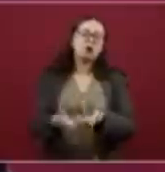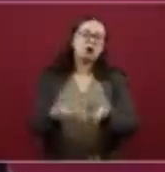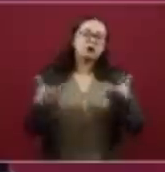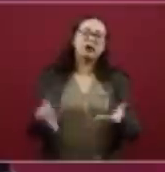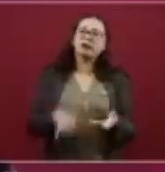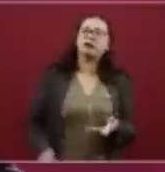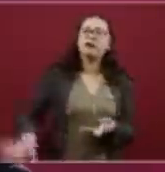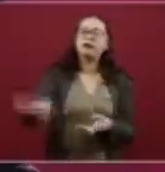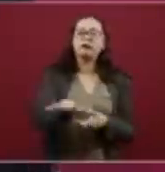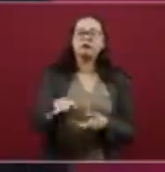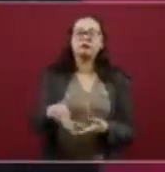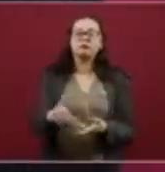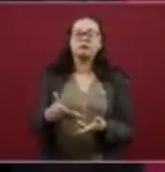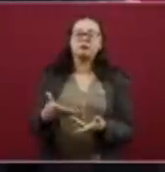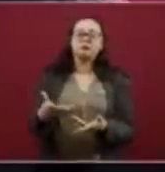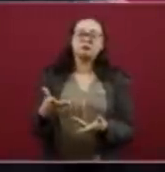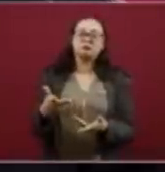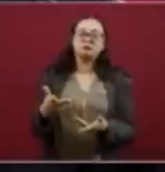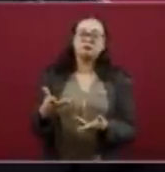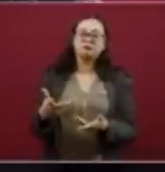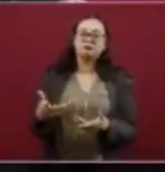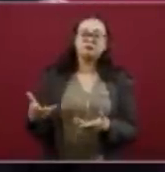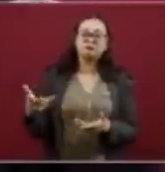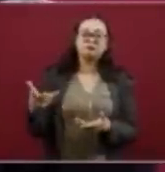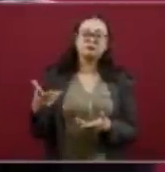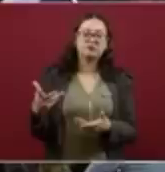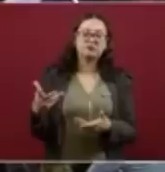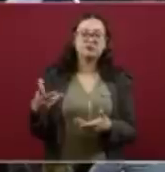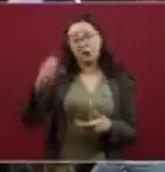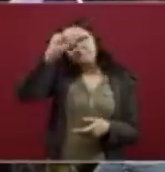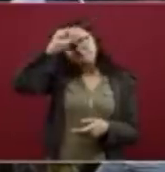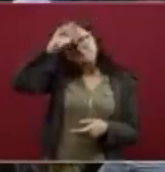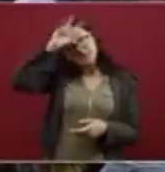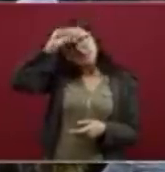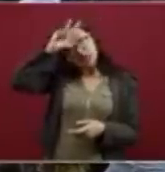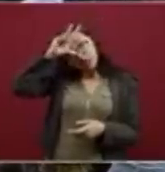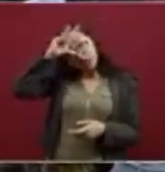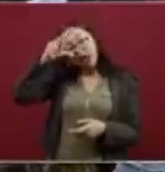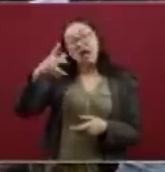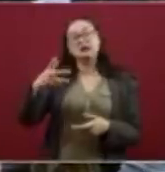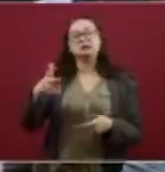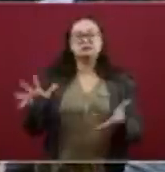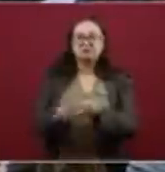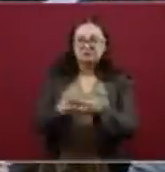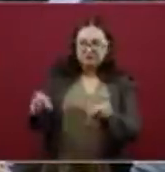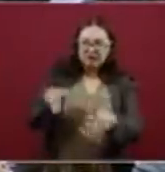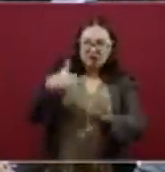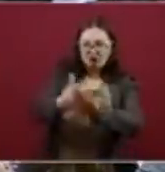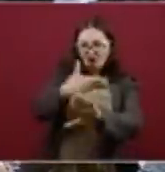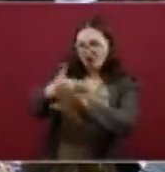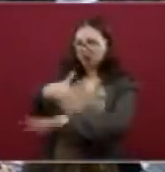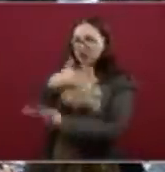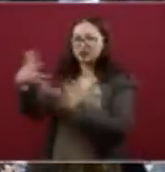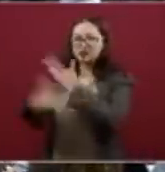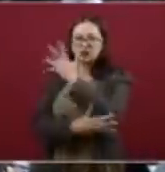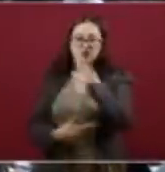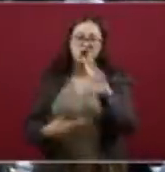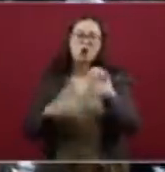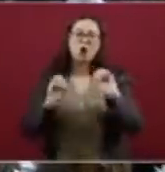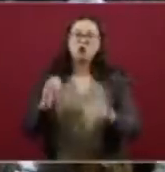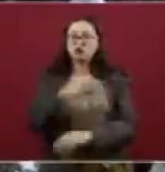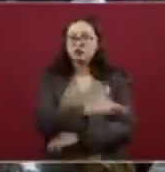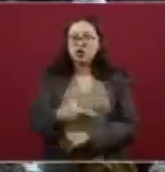territorio por la explotación minera, sobre todo por explotaciones a cielo